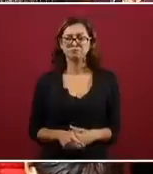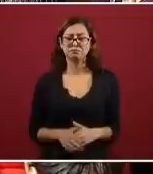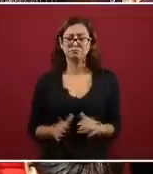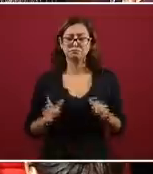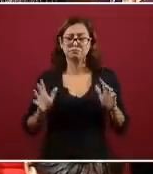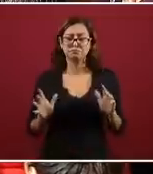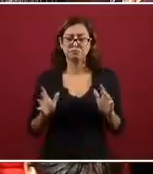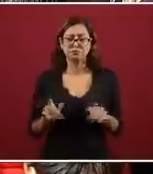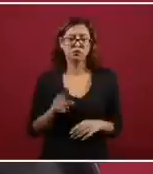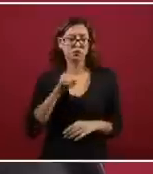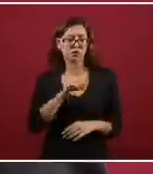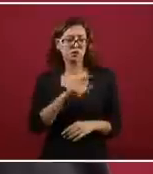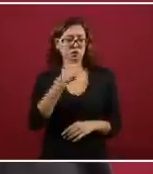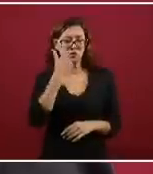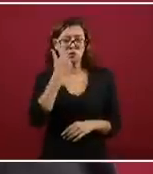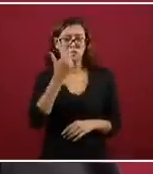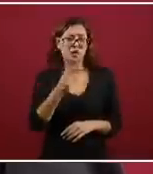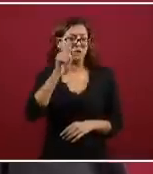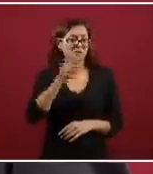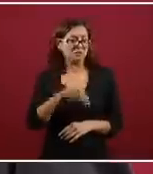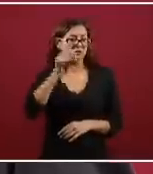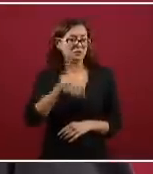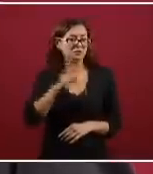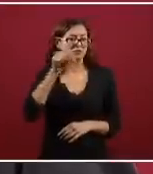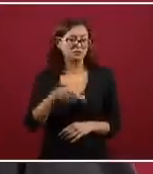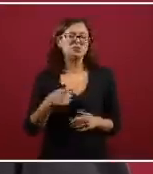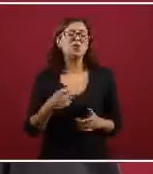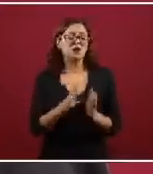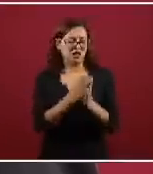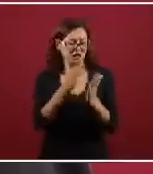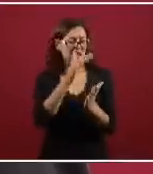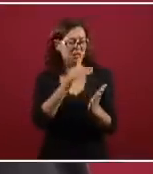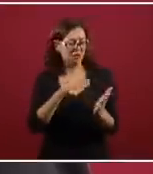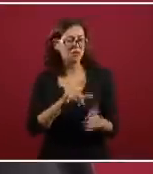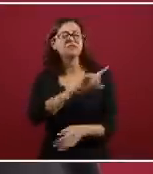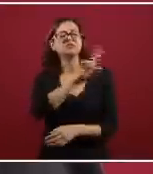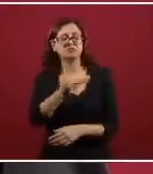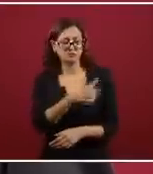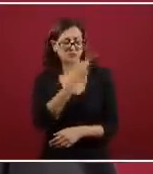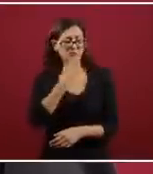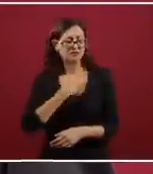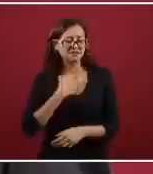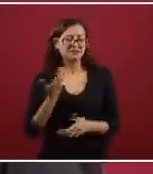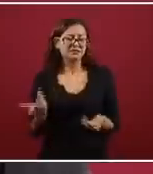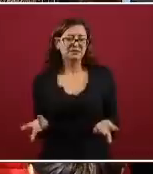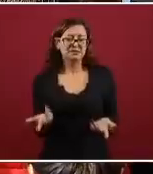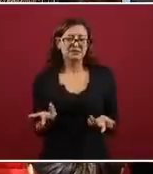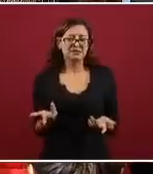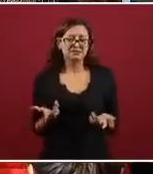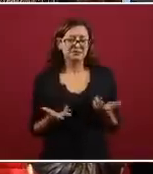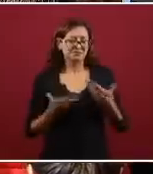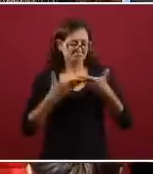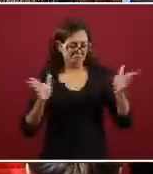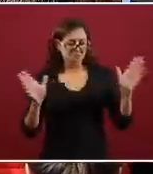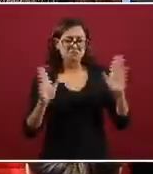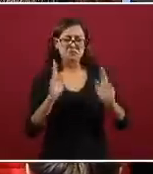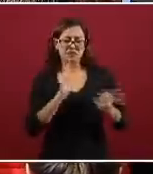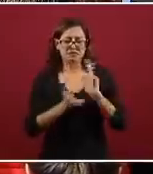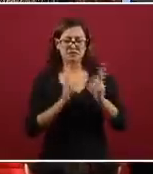tú lo que quieres decir, lee el libro, hombre. Y cuando leas el libro, lo discutimos